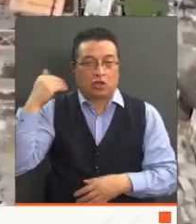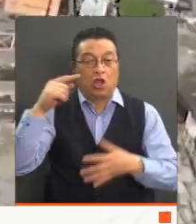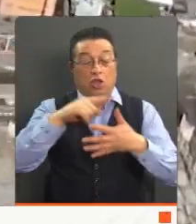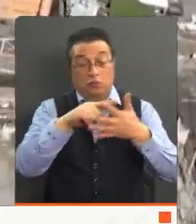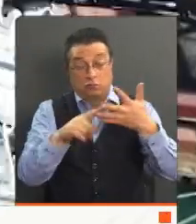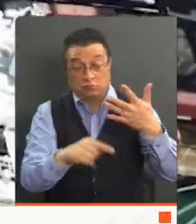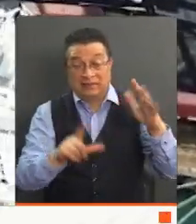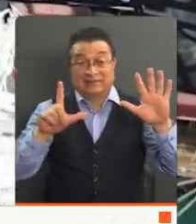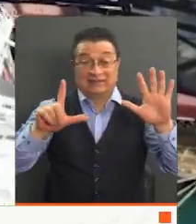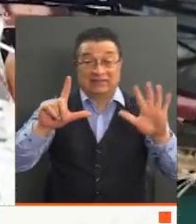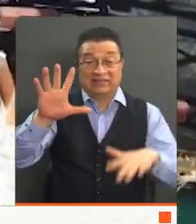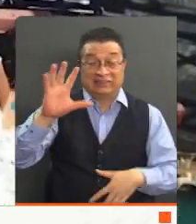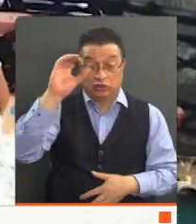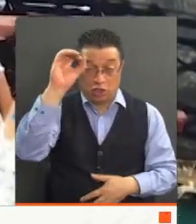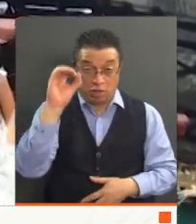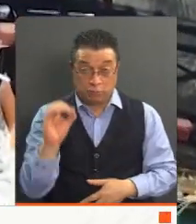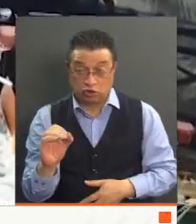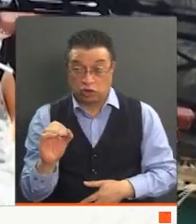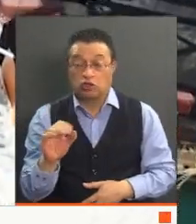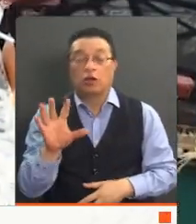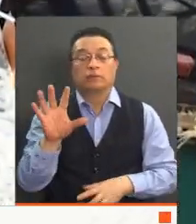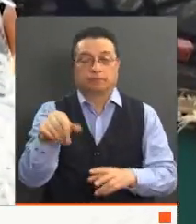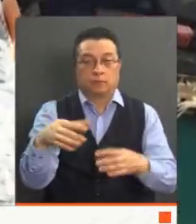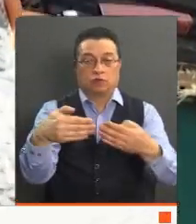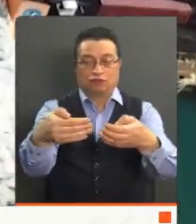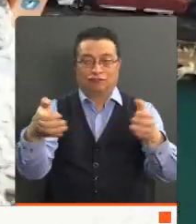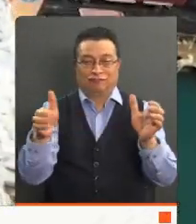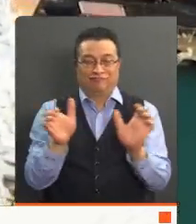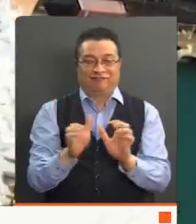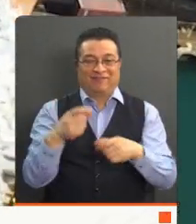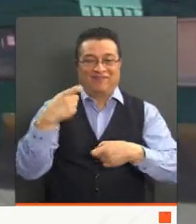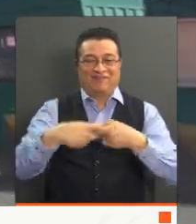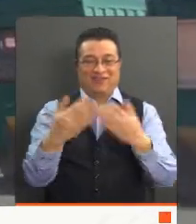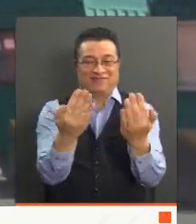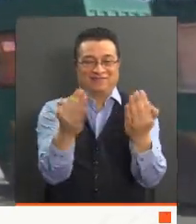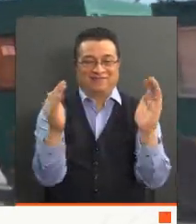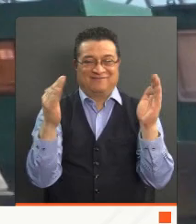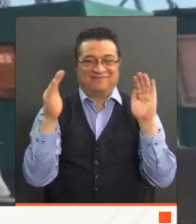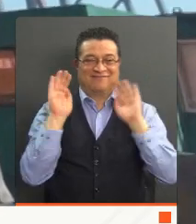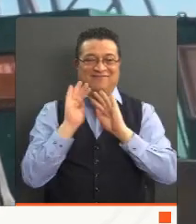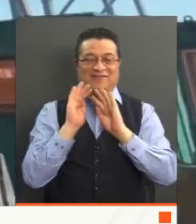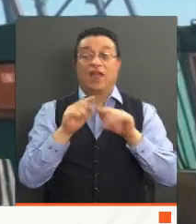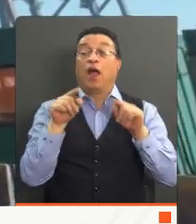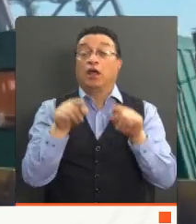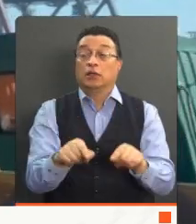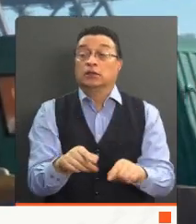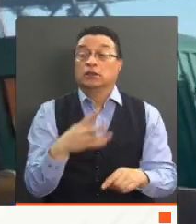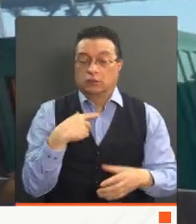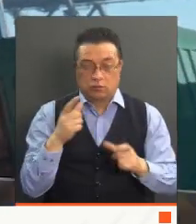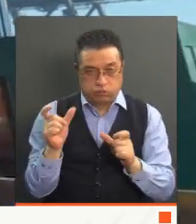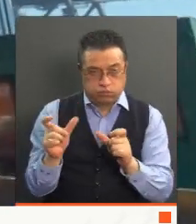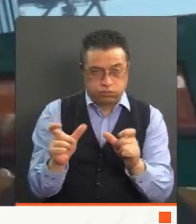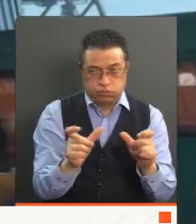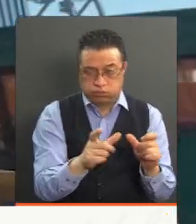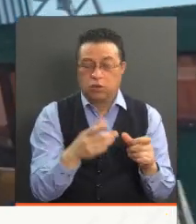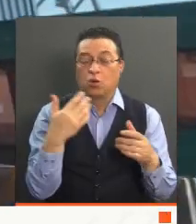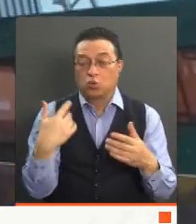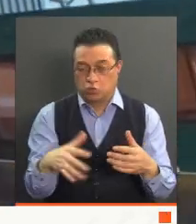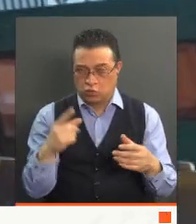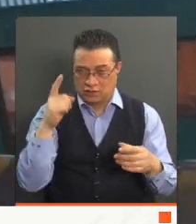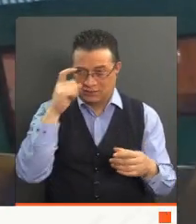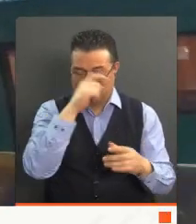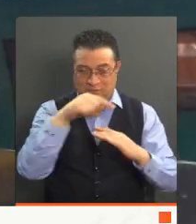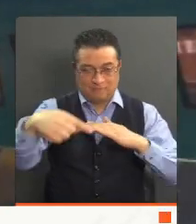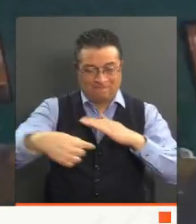75 por ciento fue en containers sin duda un reto para cualquier ente fiscalizador al momento de evitar el